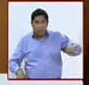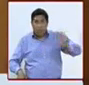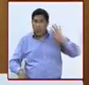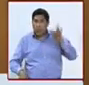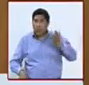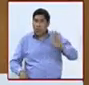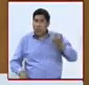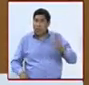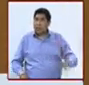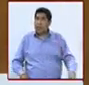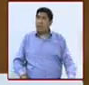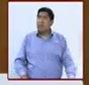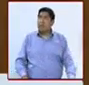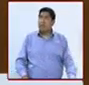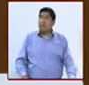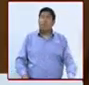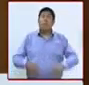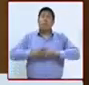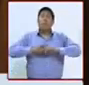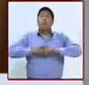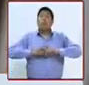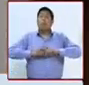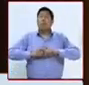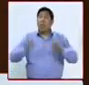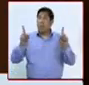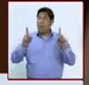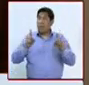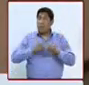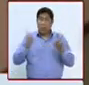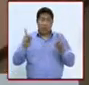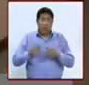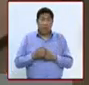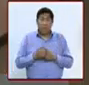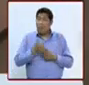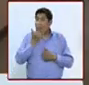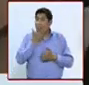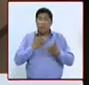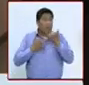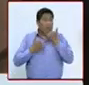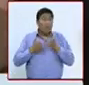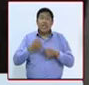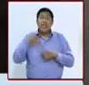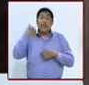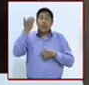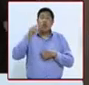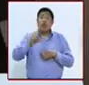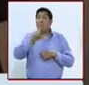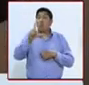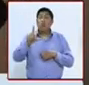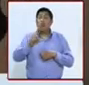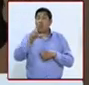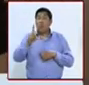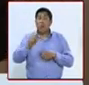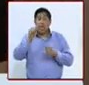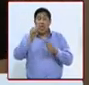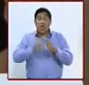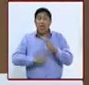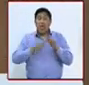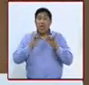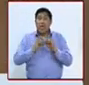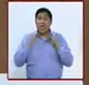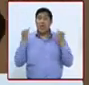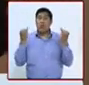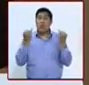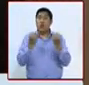cerradas. Sin embargo, a partir del día lunes 6 de marzo, cada entidad pública y privada